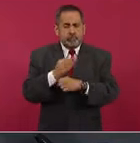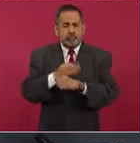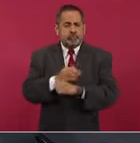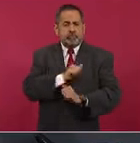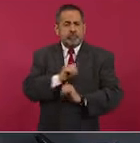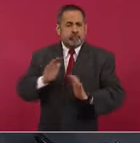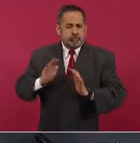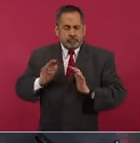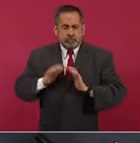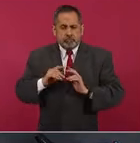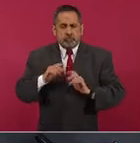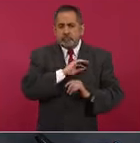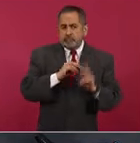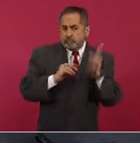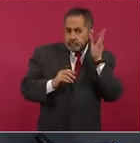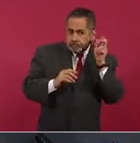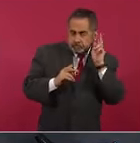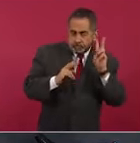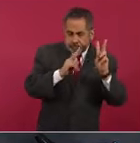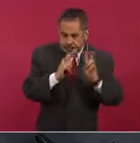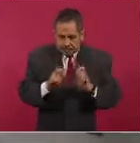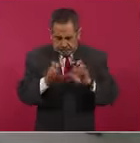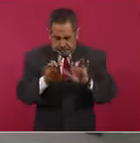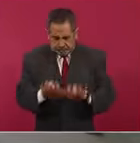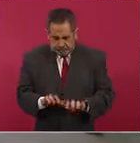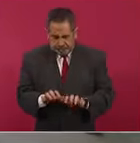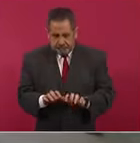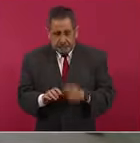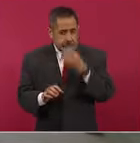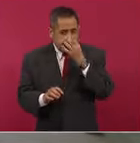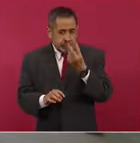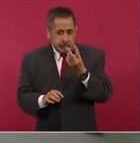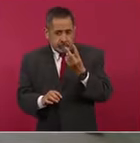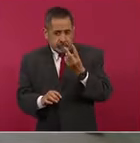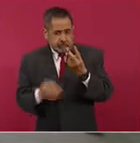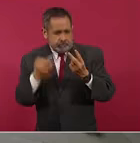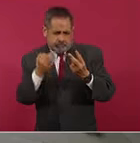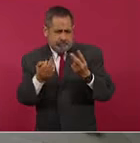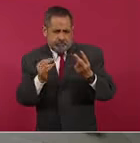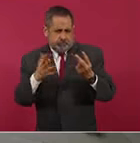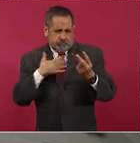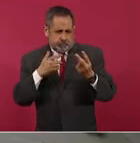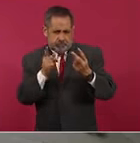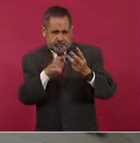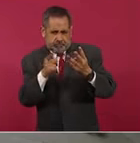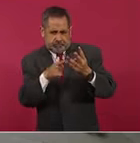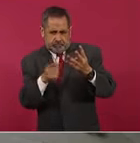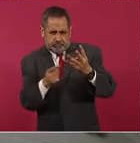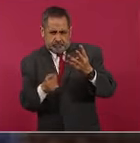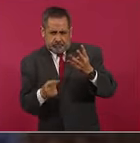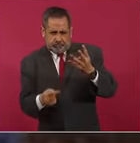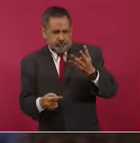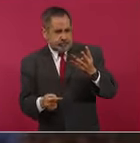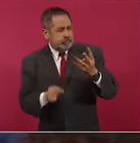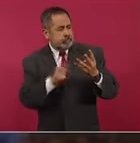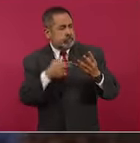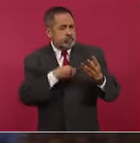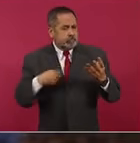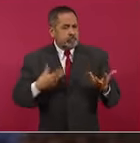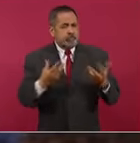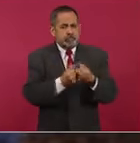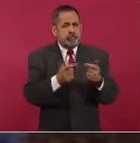tenga transcripciones de estas dos comunicaciones, que no interceptara mensajes o llamadas de esos u otros integrantes de